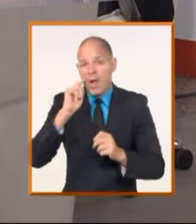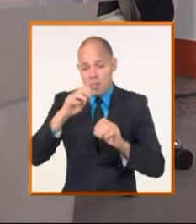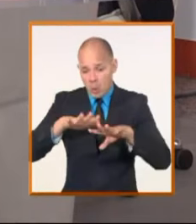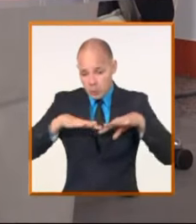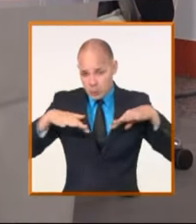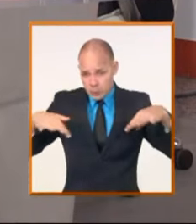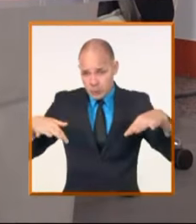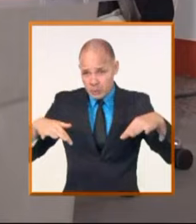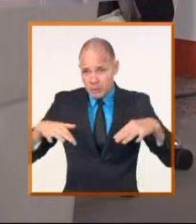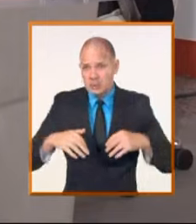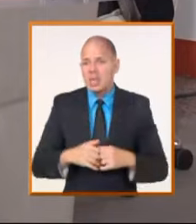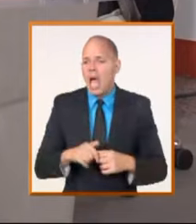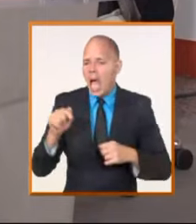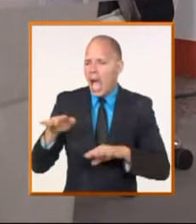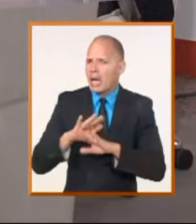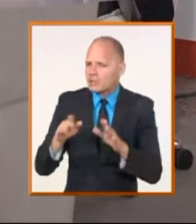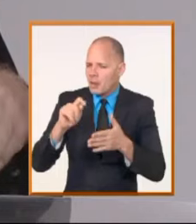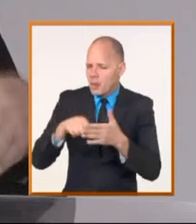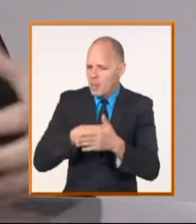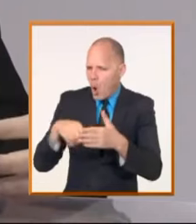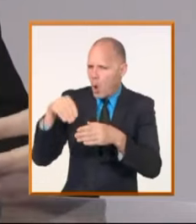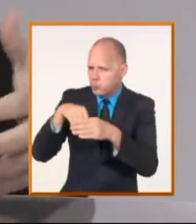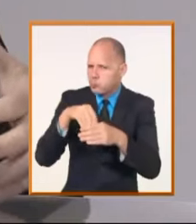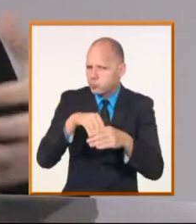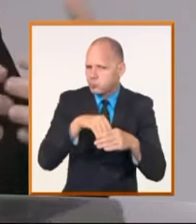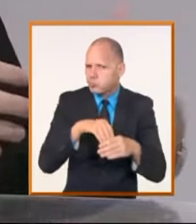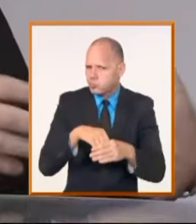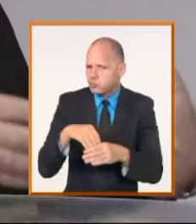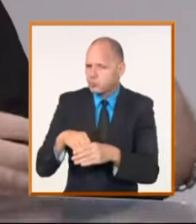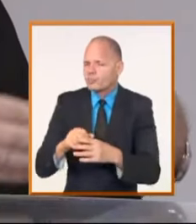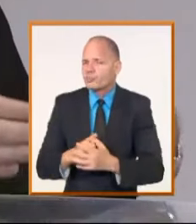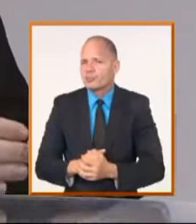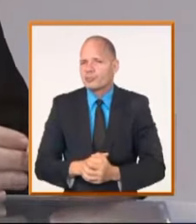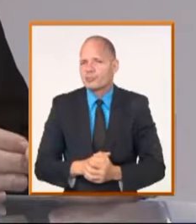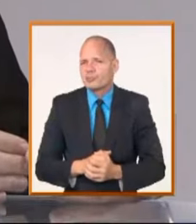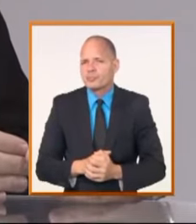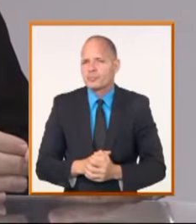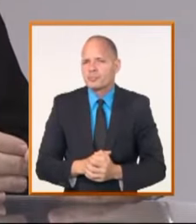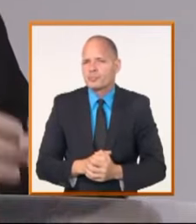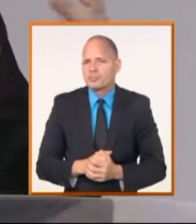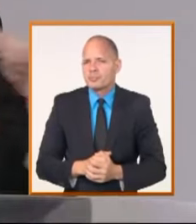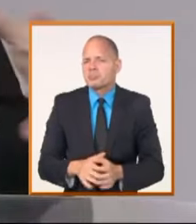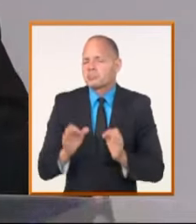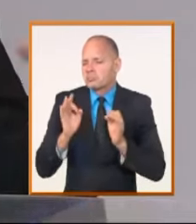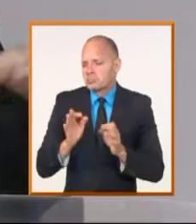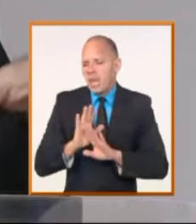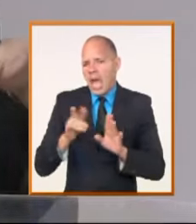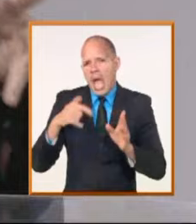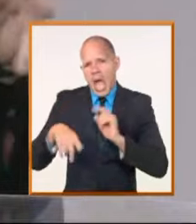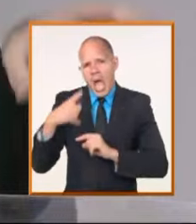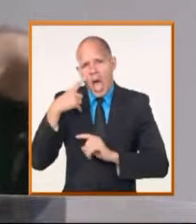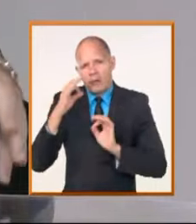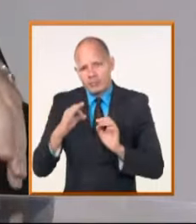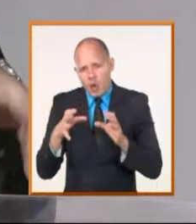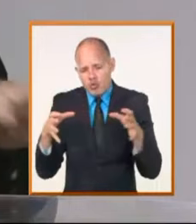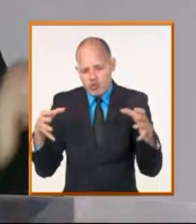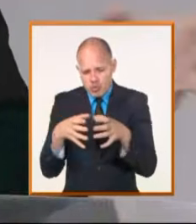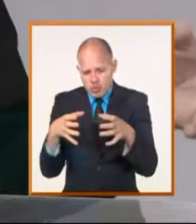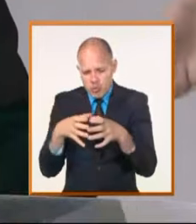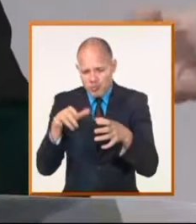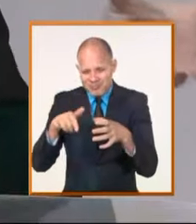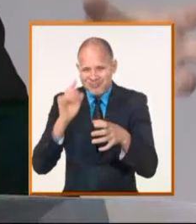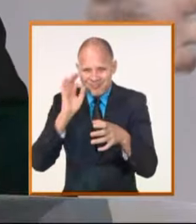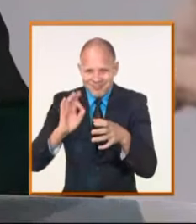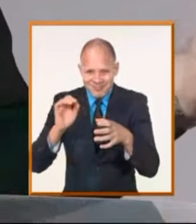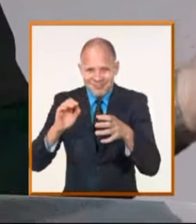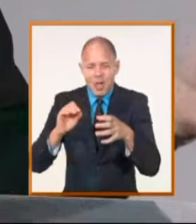importante en cada momento. O sea, eso es una realidad que se mantiene, por una parte, esa fractura del Senado, y por tanto cada uno de